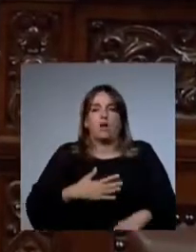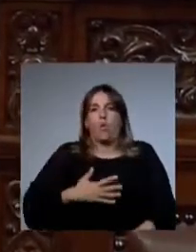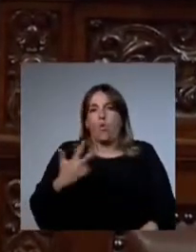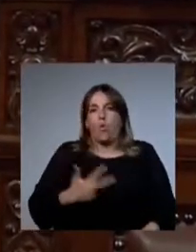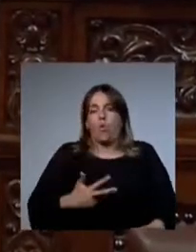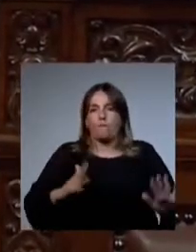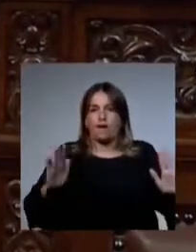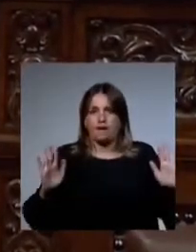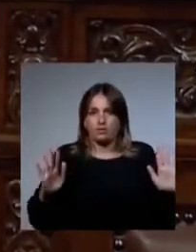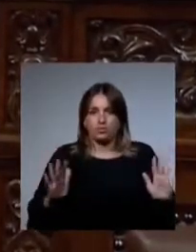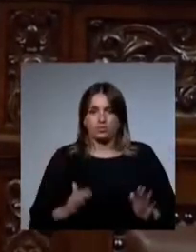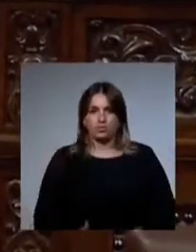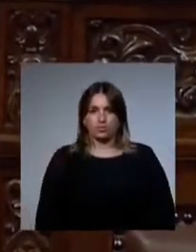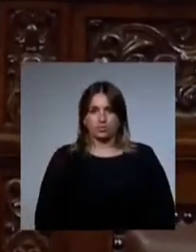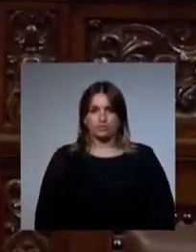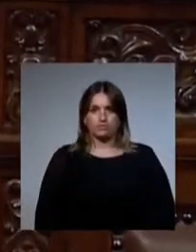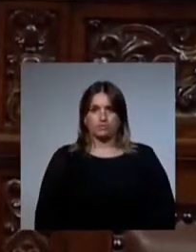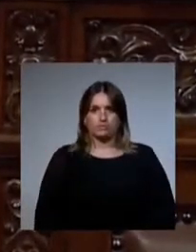humanos.